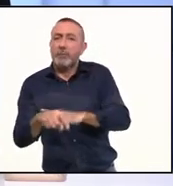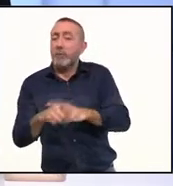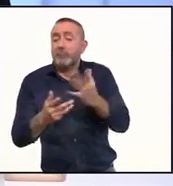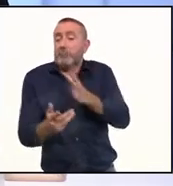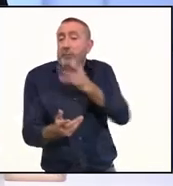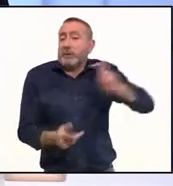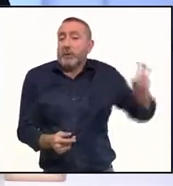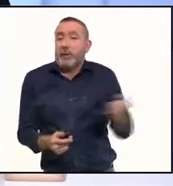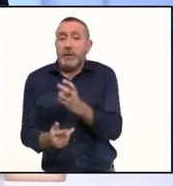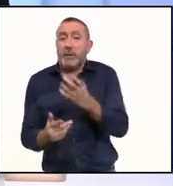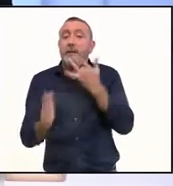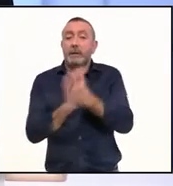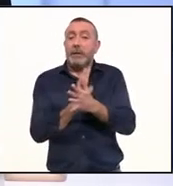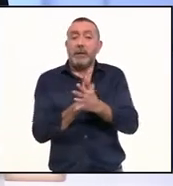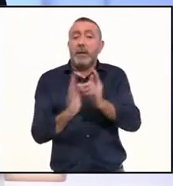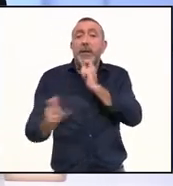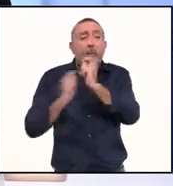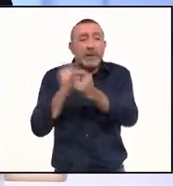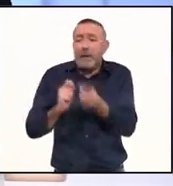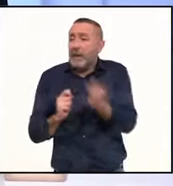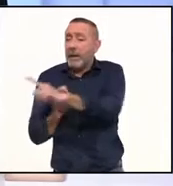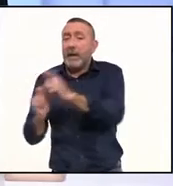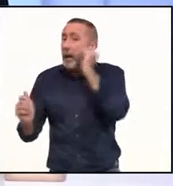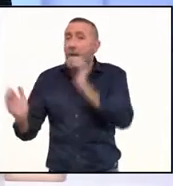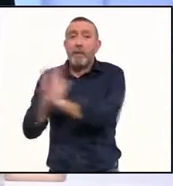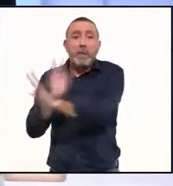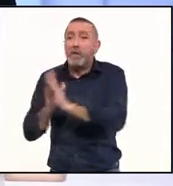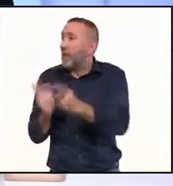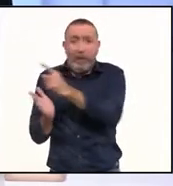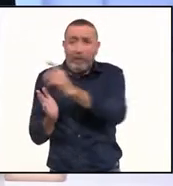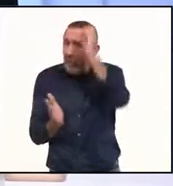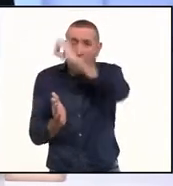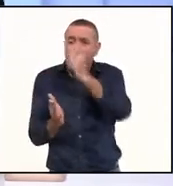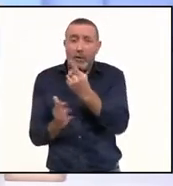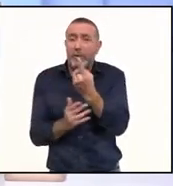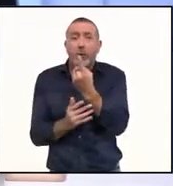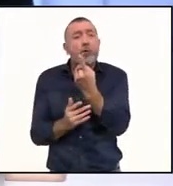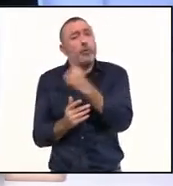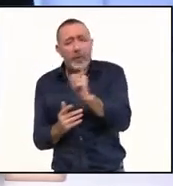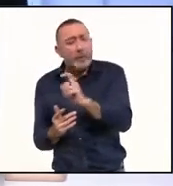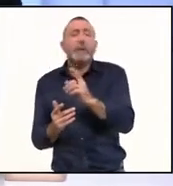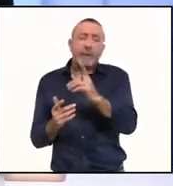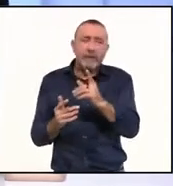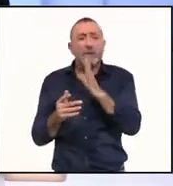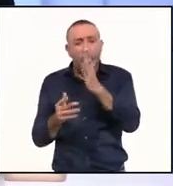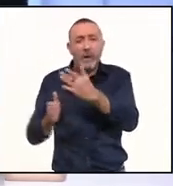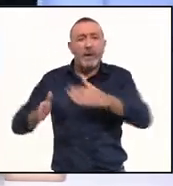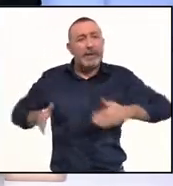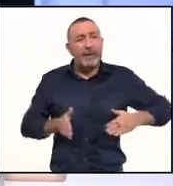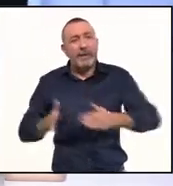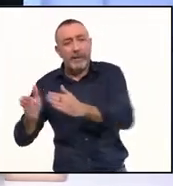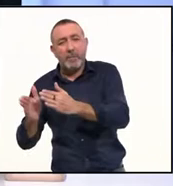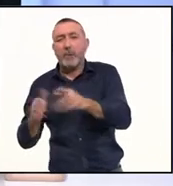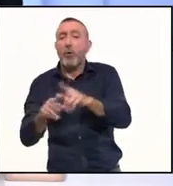eso vuelven a entrevistar a la vecina que la vecina no tiene nada que aportar que el vecino no tiene nada que decir bueno el camino que se ha recorrido no